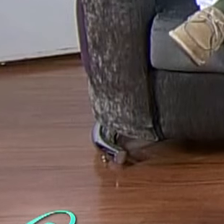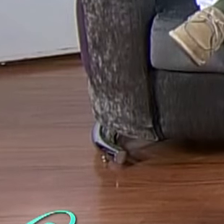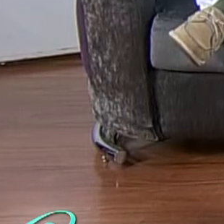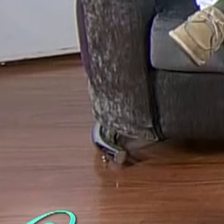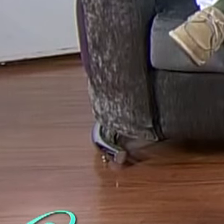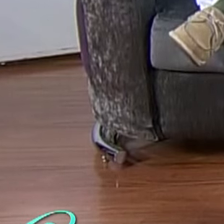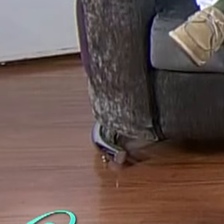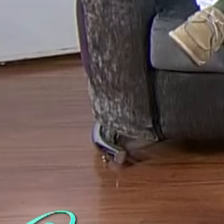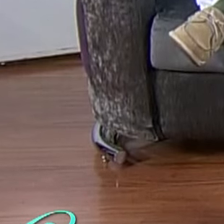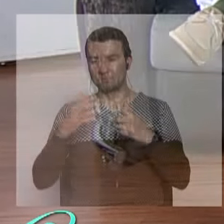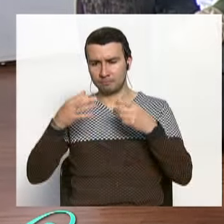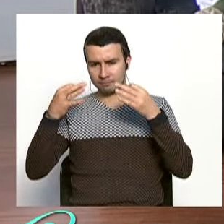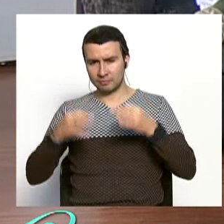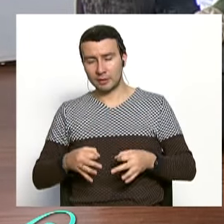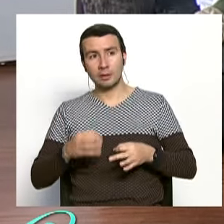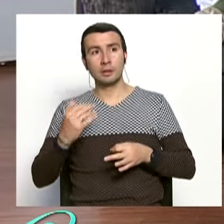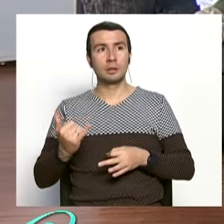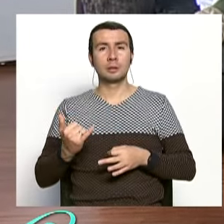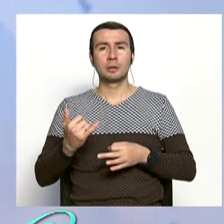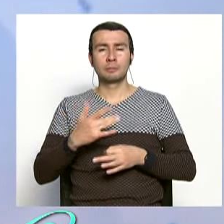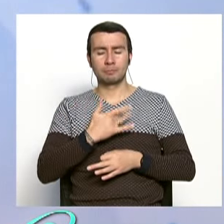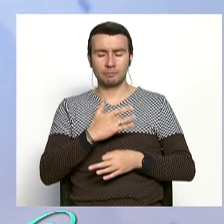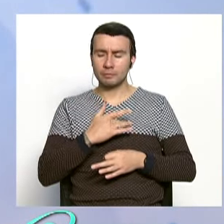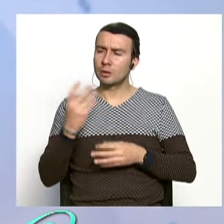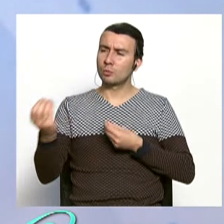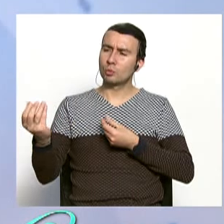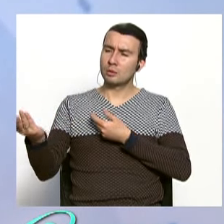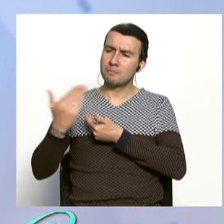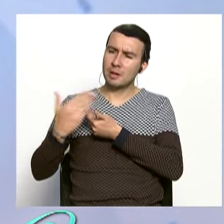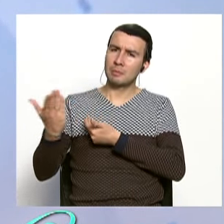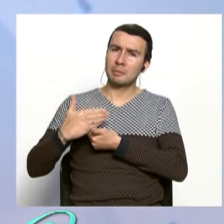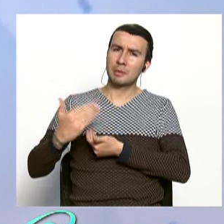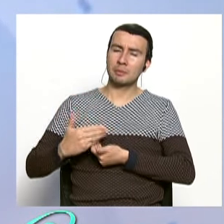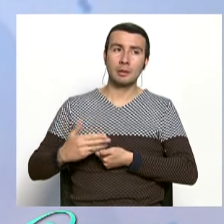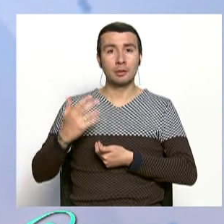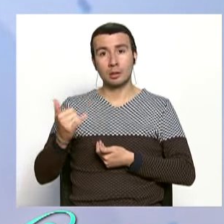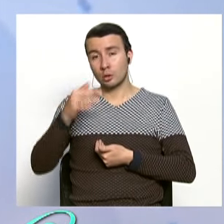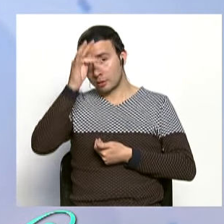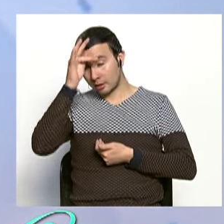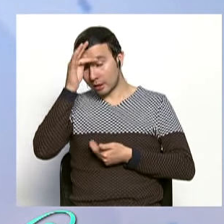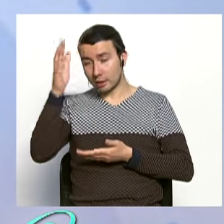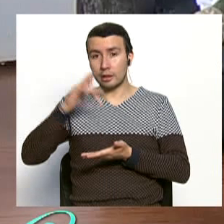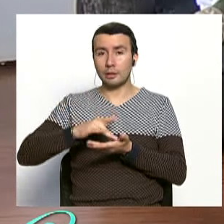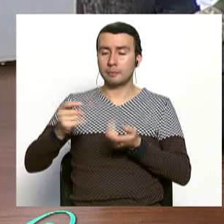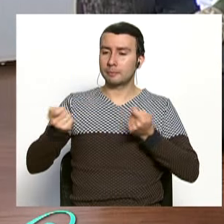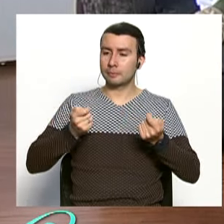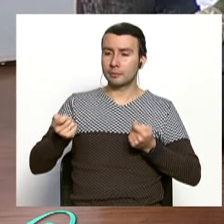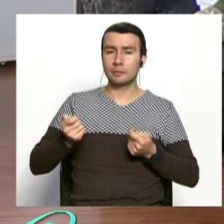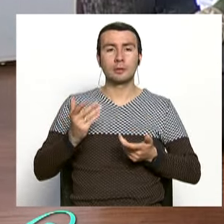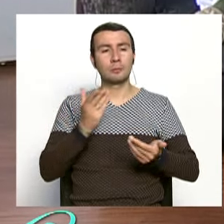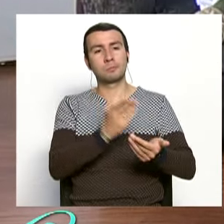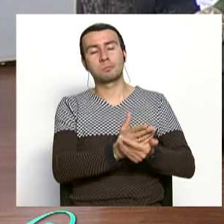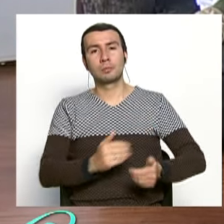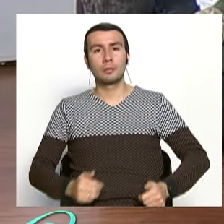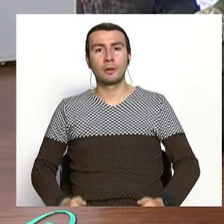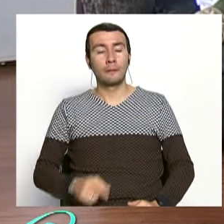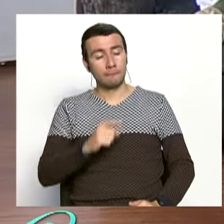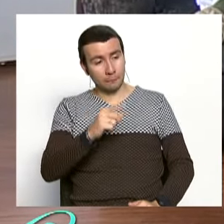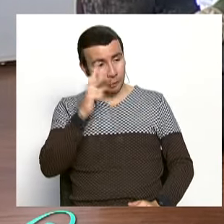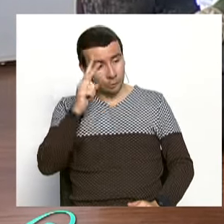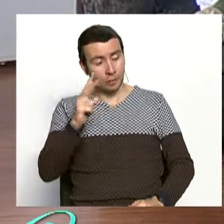realmente que es motivo de consulta a diario en nuestras clínicas hospitales y consultorios qué tal Doctor